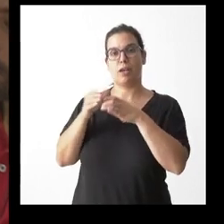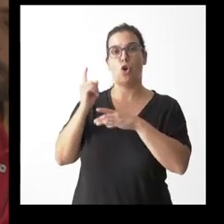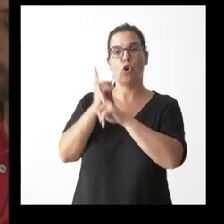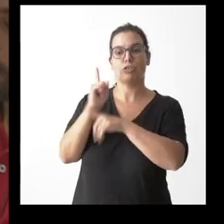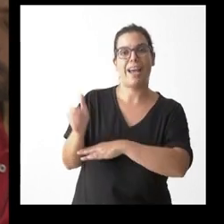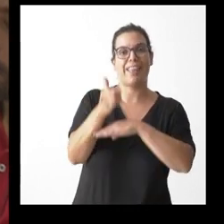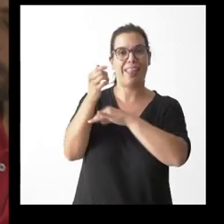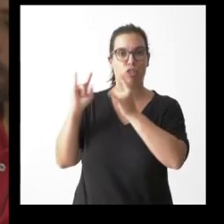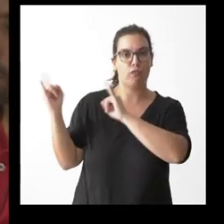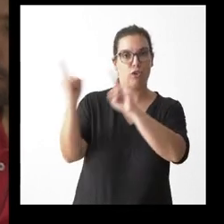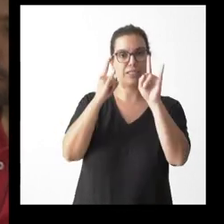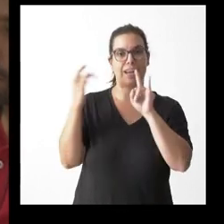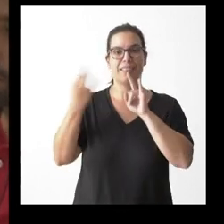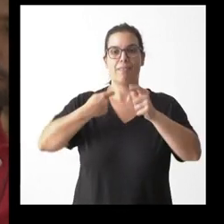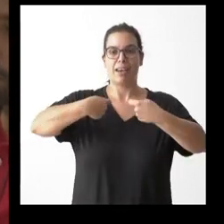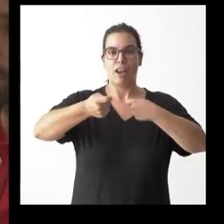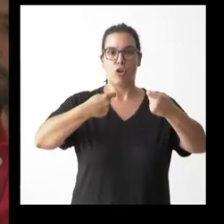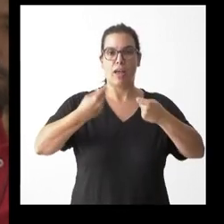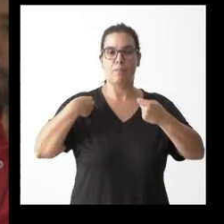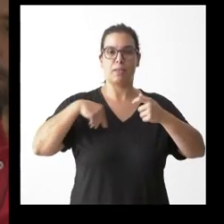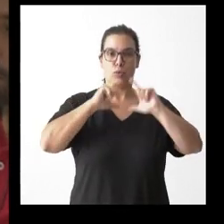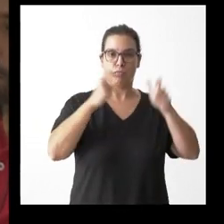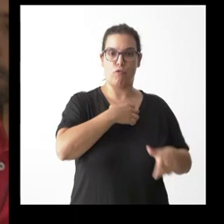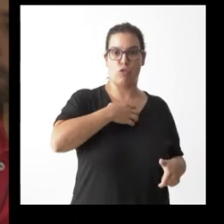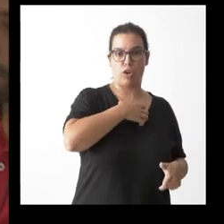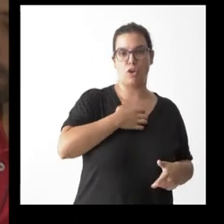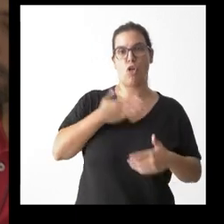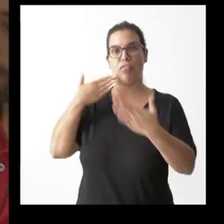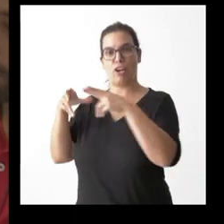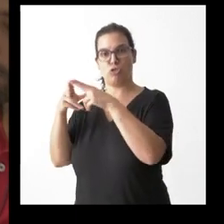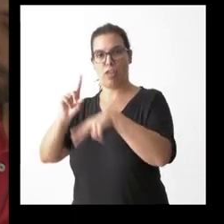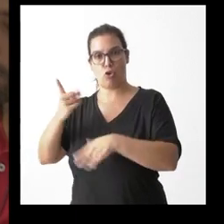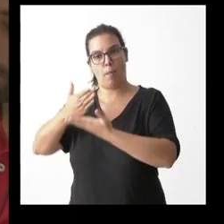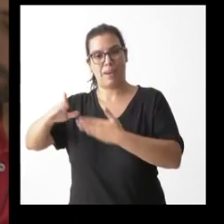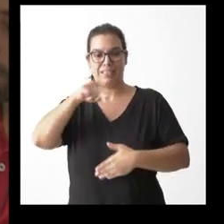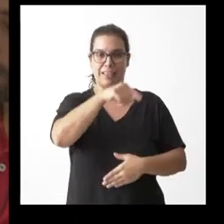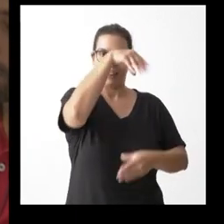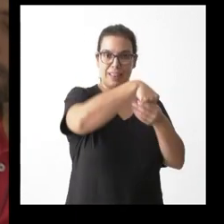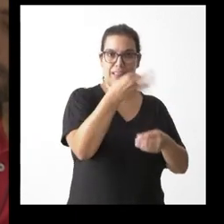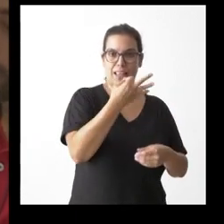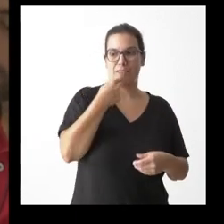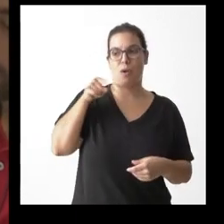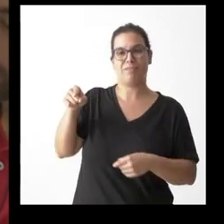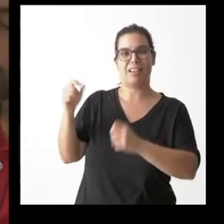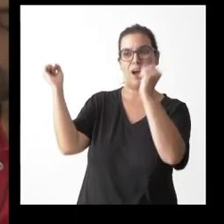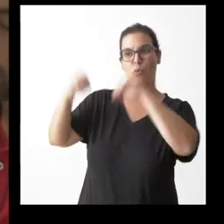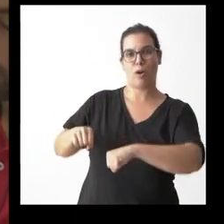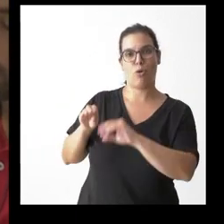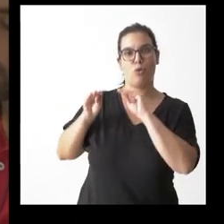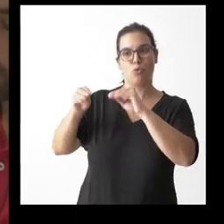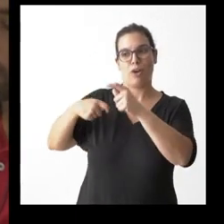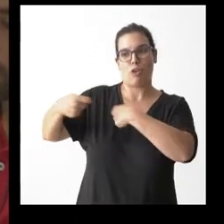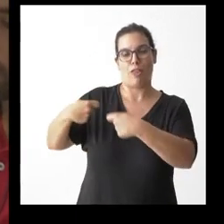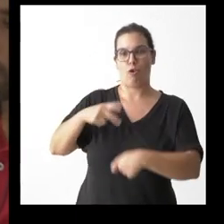de Empleados Públicos y no como se ha hecho hasta ahora en el diálogo social, llegando incluso a decir que era ilegítima esa